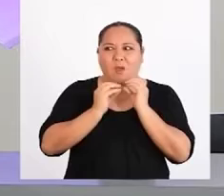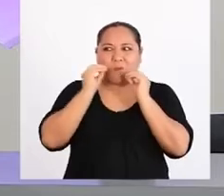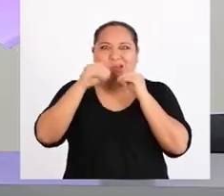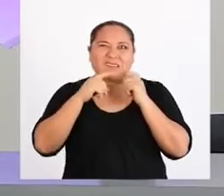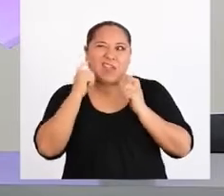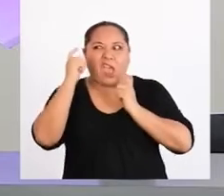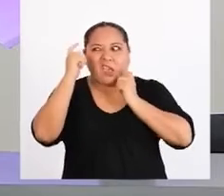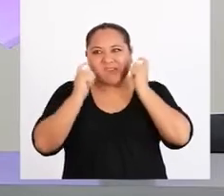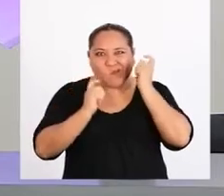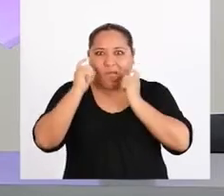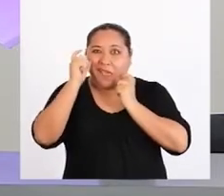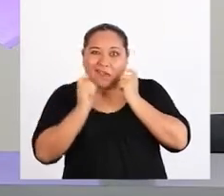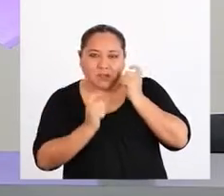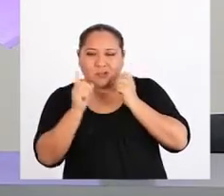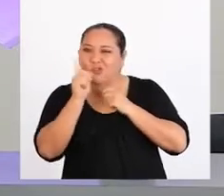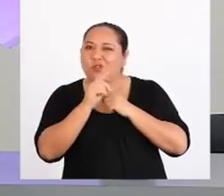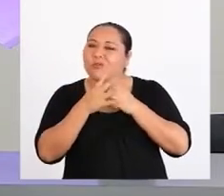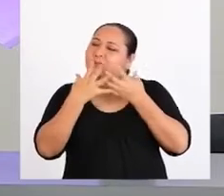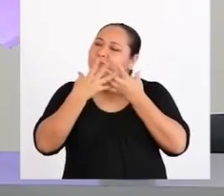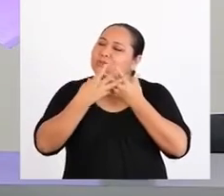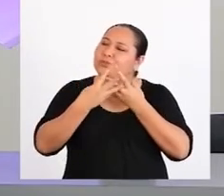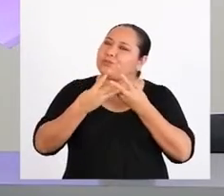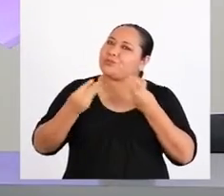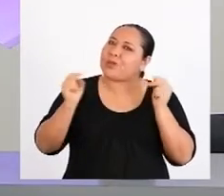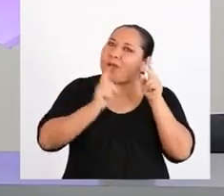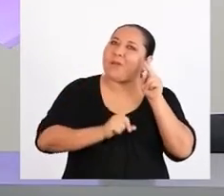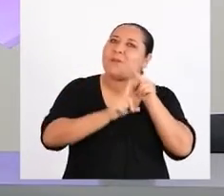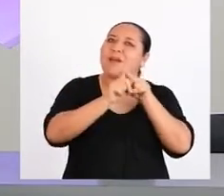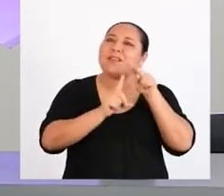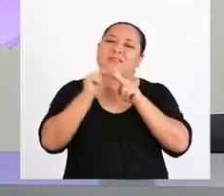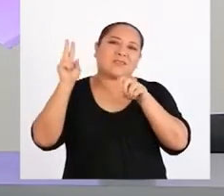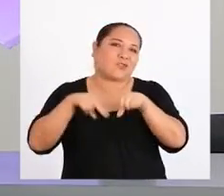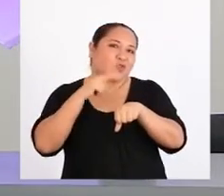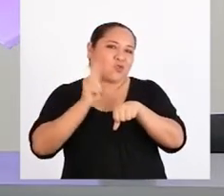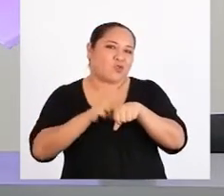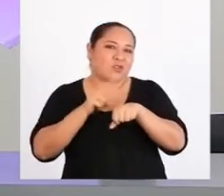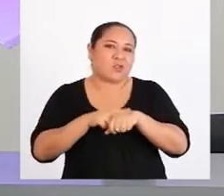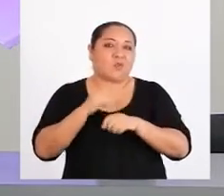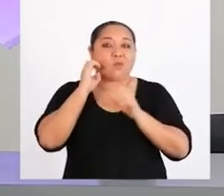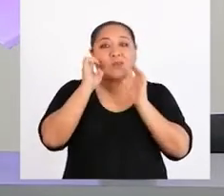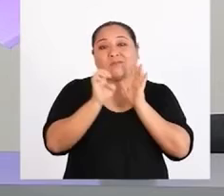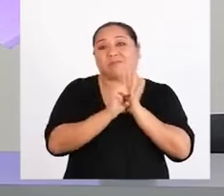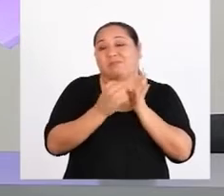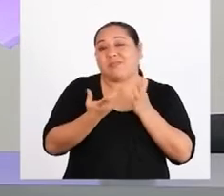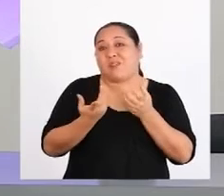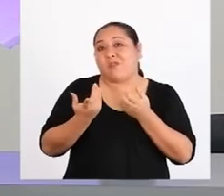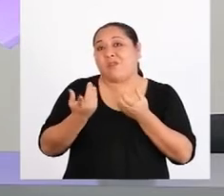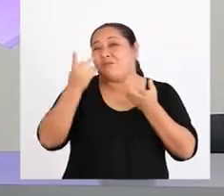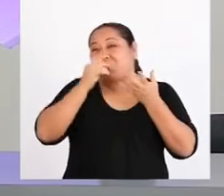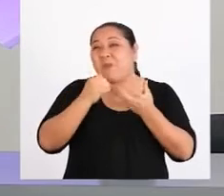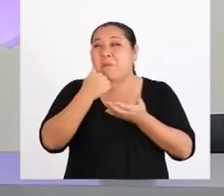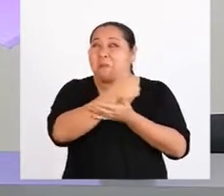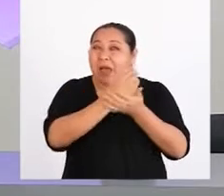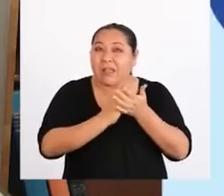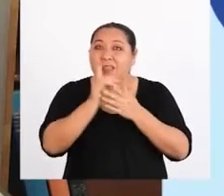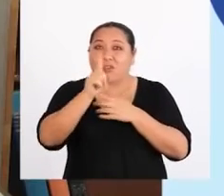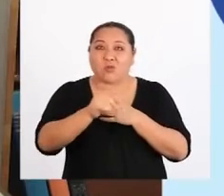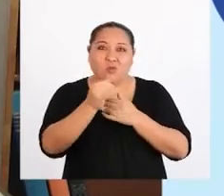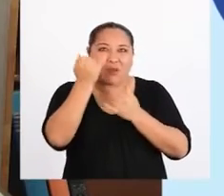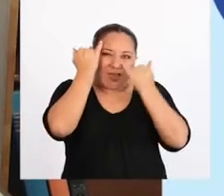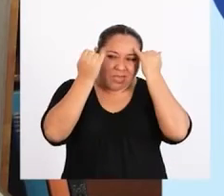imponer movimientos o gestos, sino de dejarlos aparecer naturalmente, como parte de tu intención de